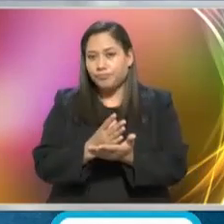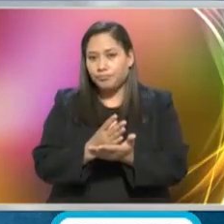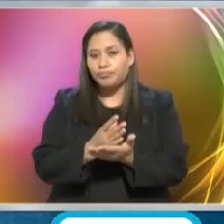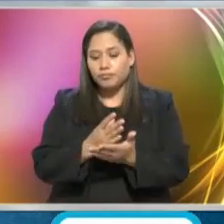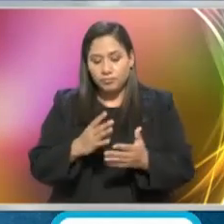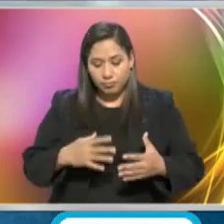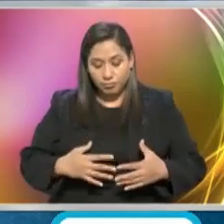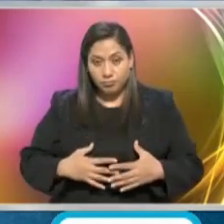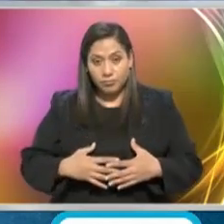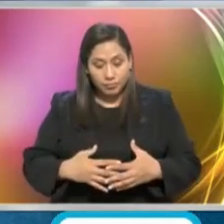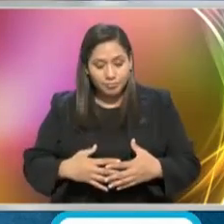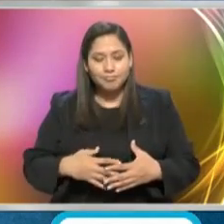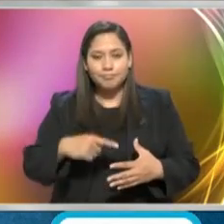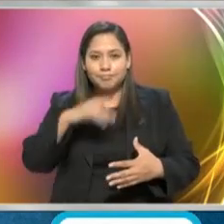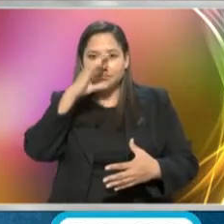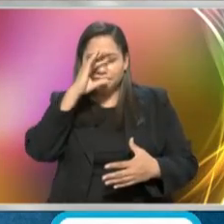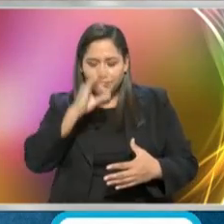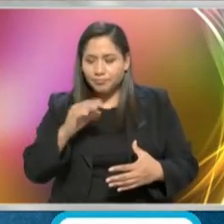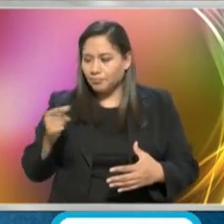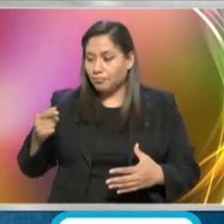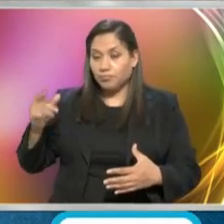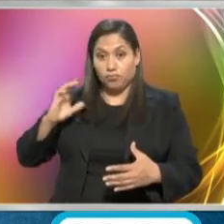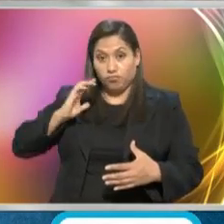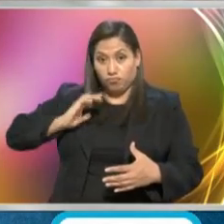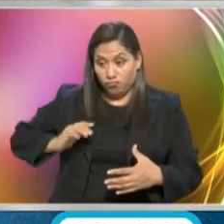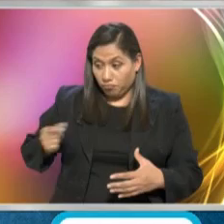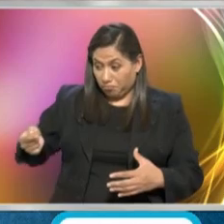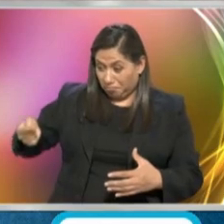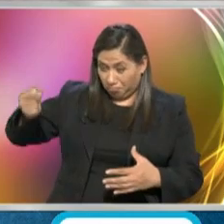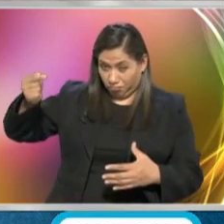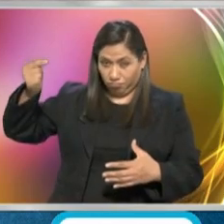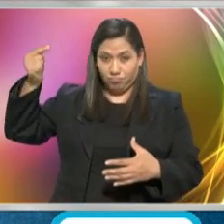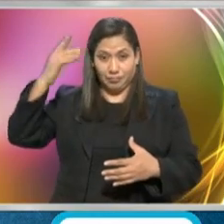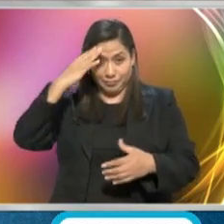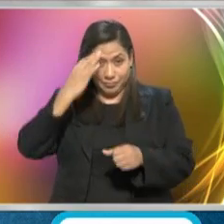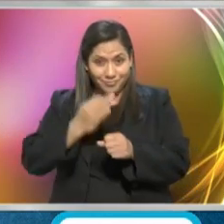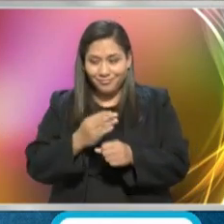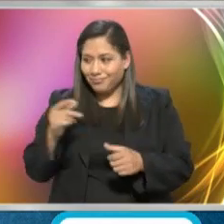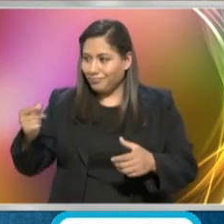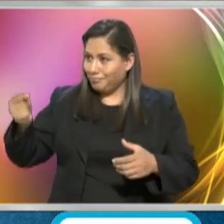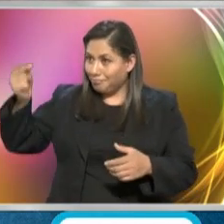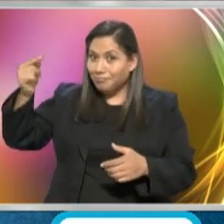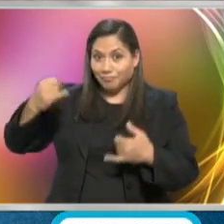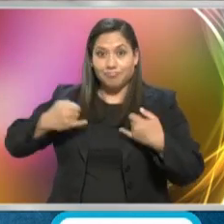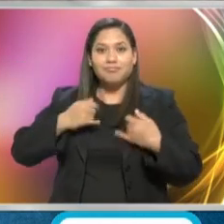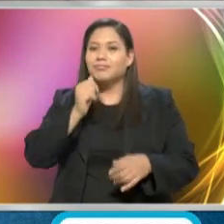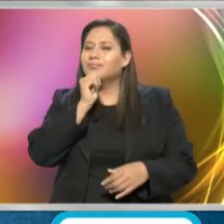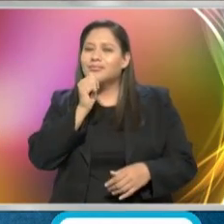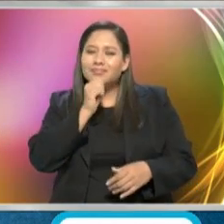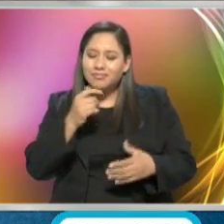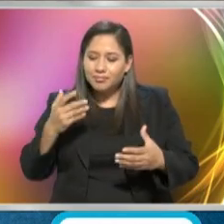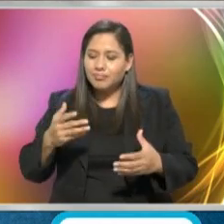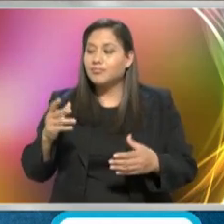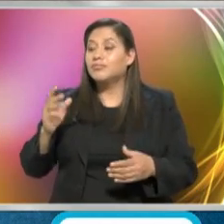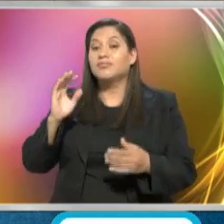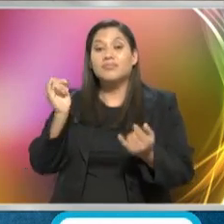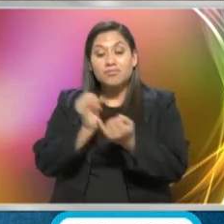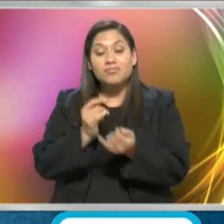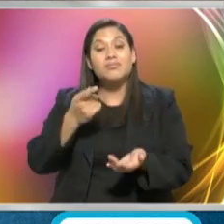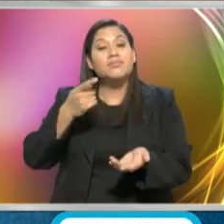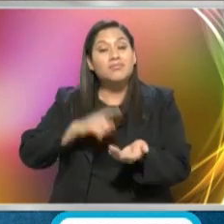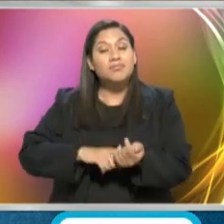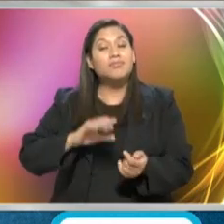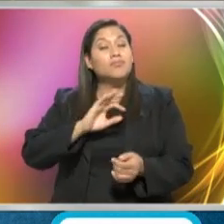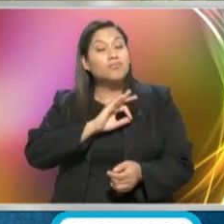interrumpe en este sentido el proceso biológico, sino también el posible contagio de una infección de transmisión sexual.